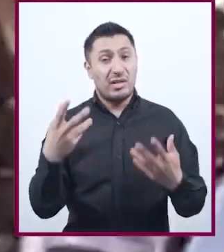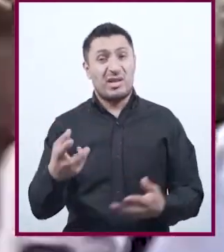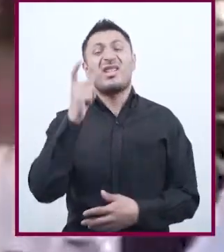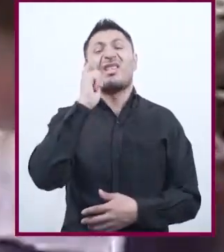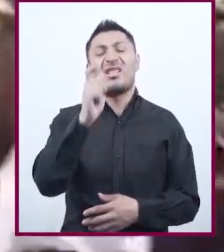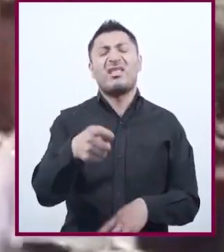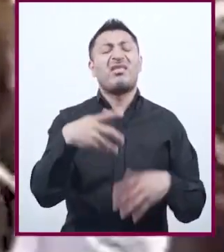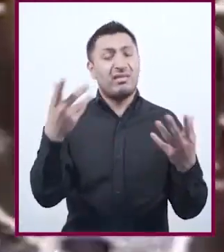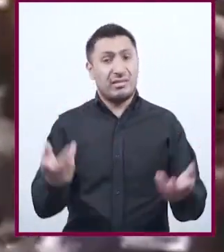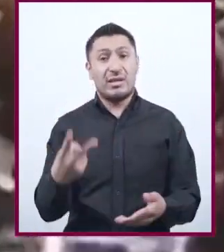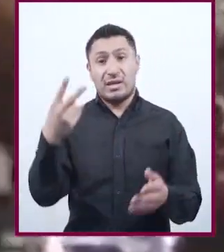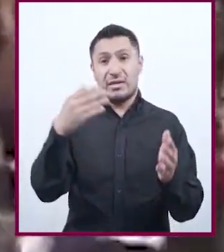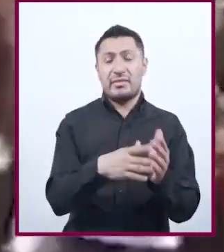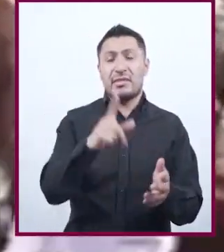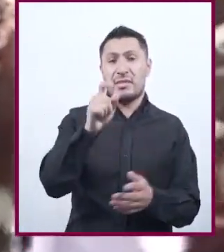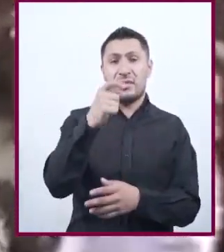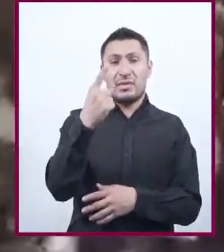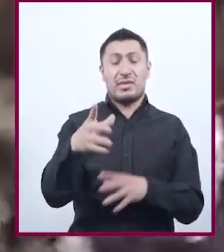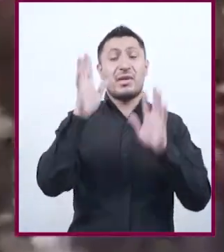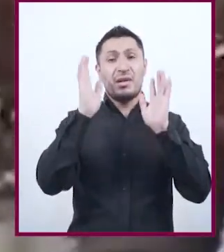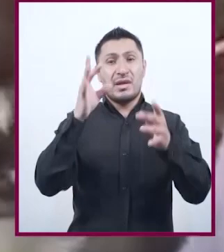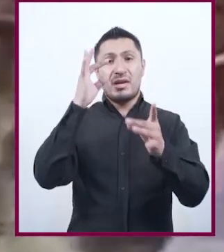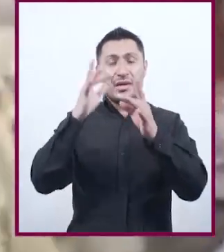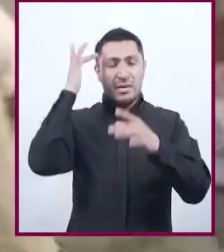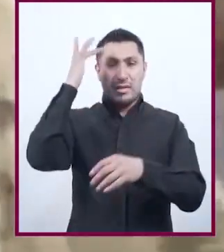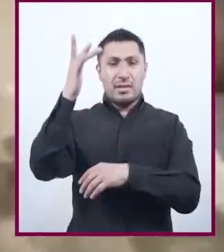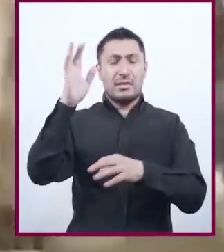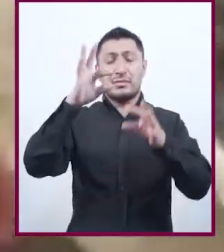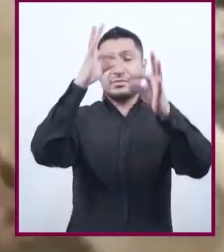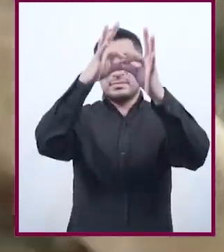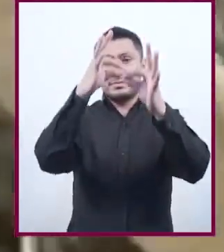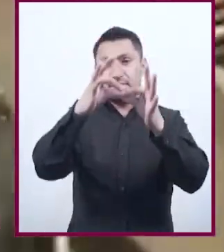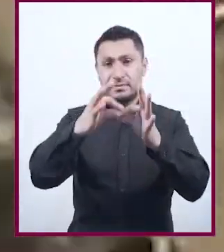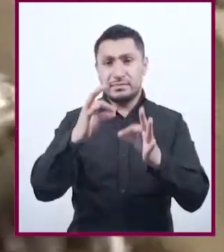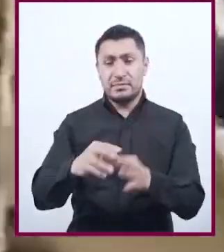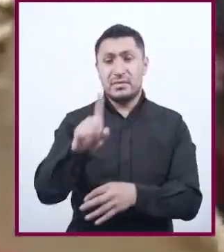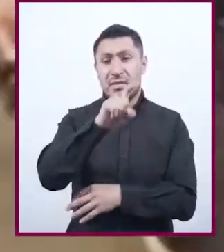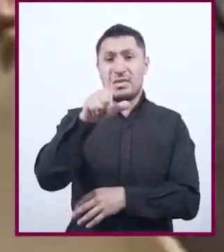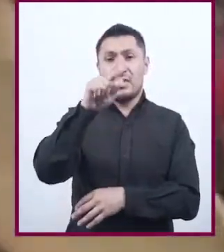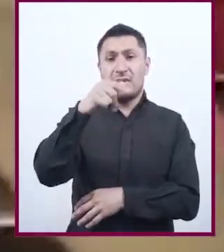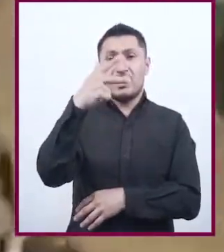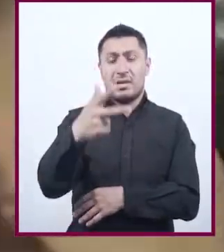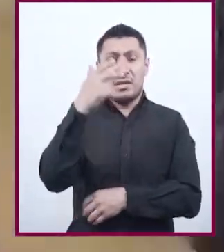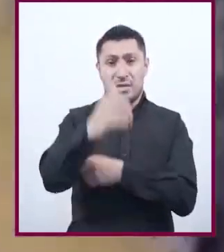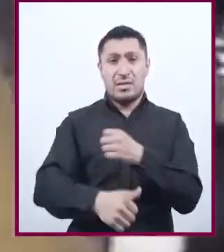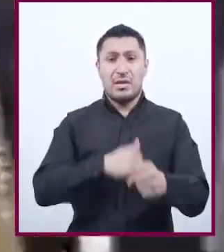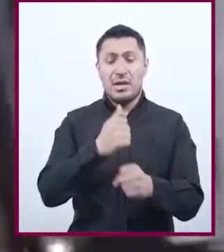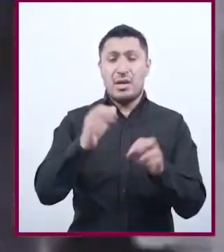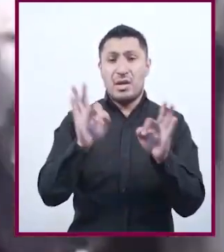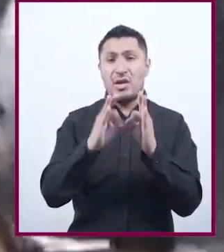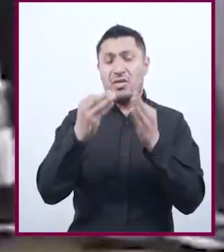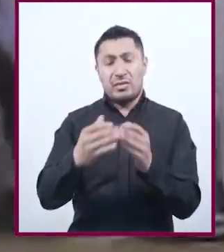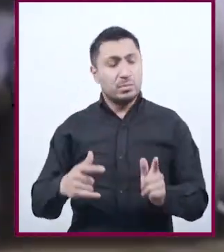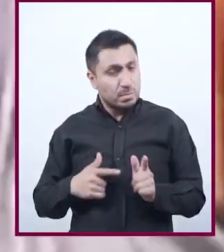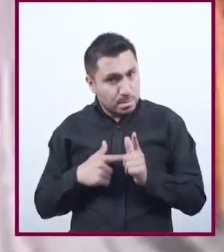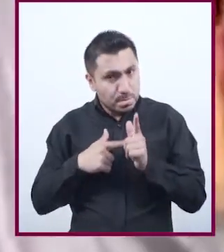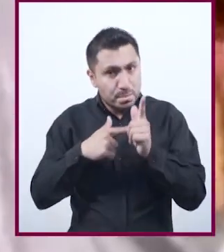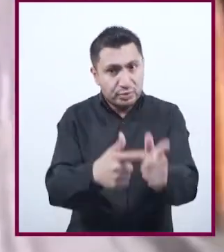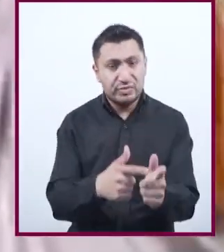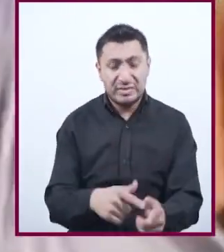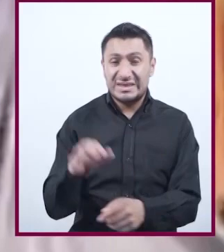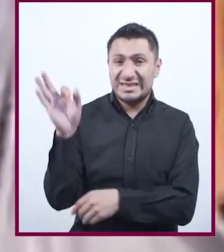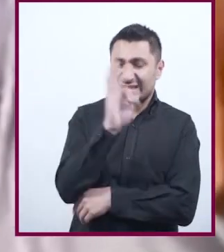1843. Esto quiere decir que en 2021 se cumplen ya 178 años de celebrarse de forma